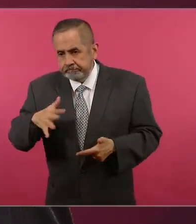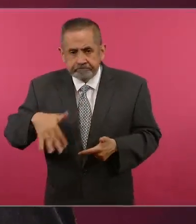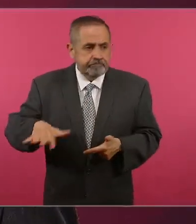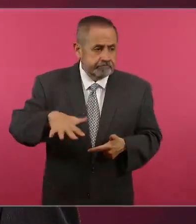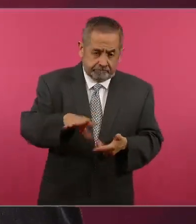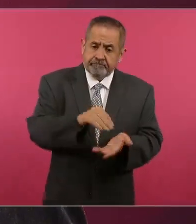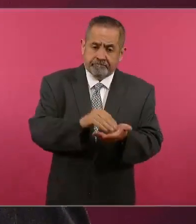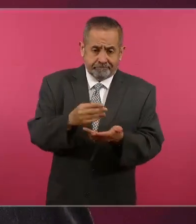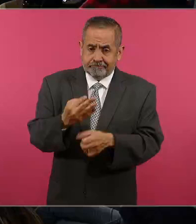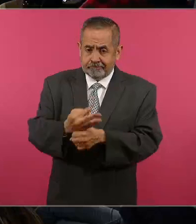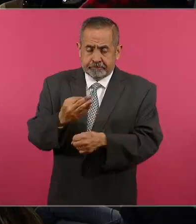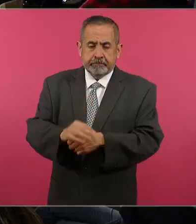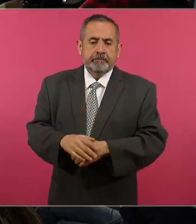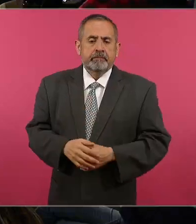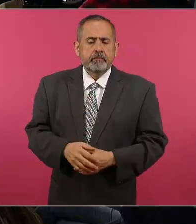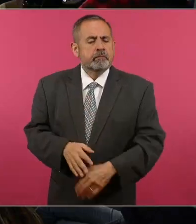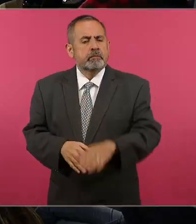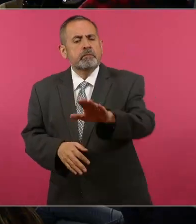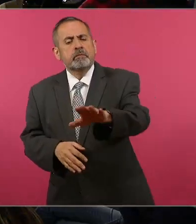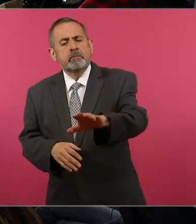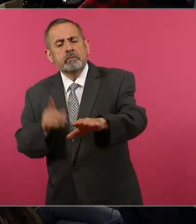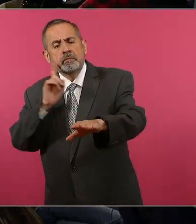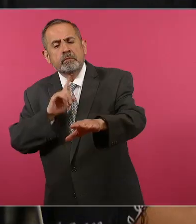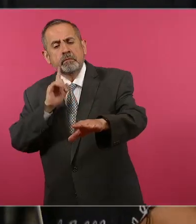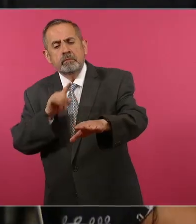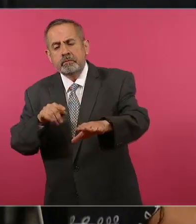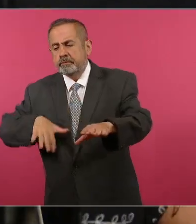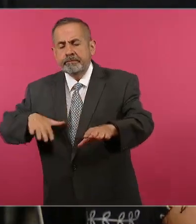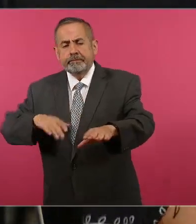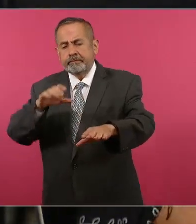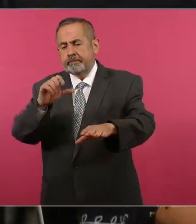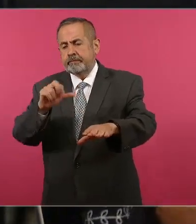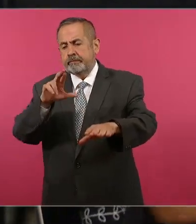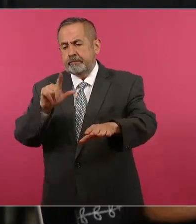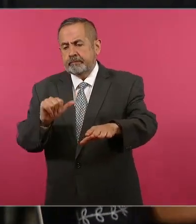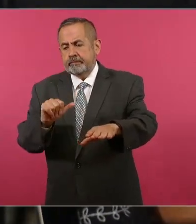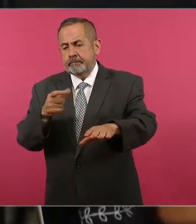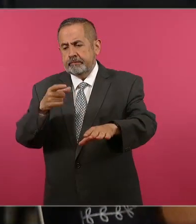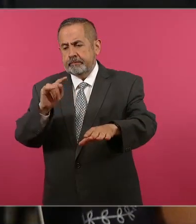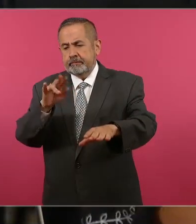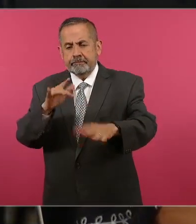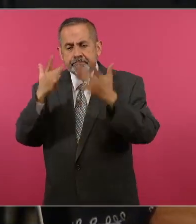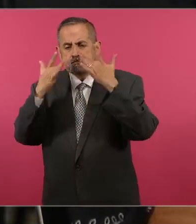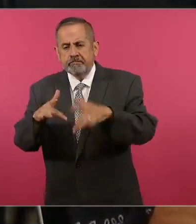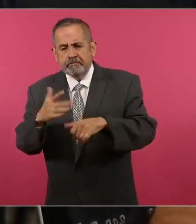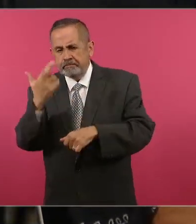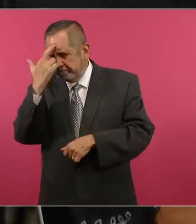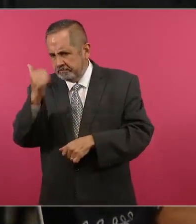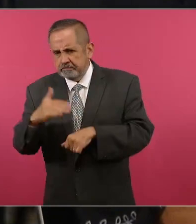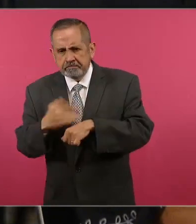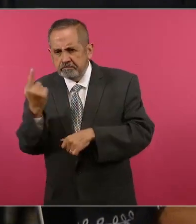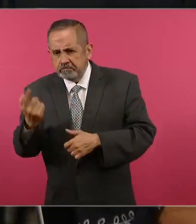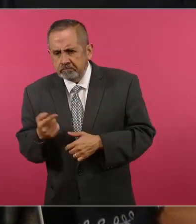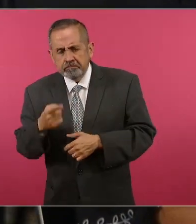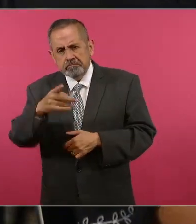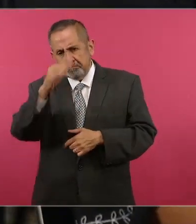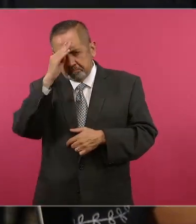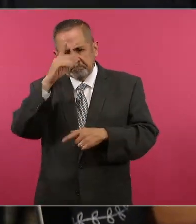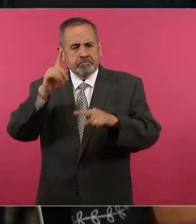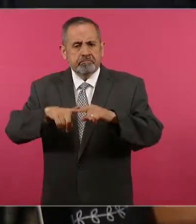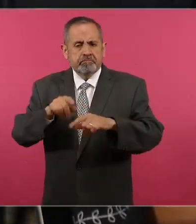en eso. Y sobre la renuncia de Carla Quintana, ¿sabe cuál es el motivo y si ya tiene usted pensado